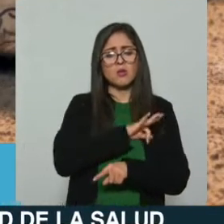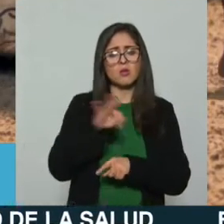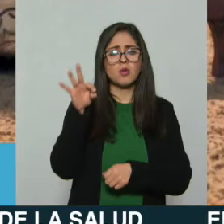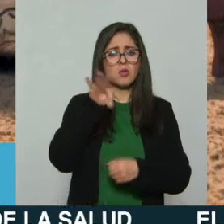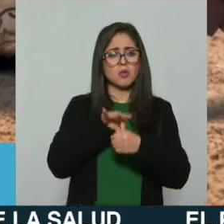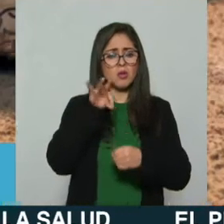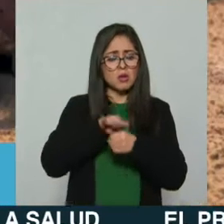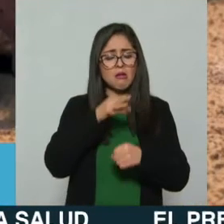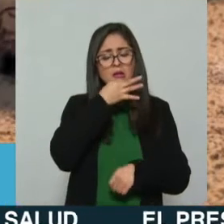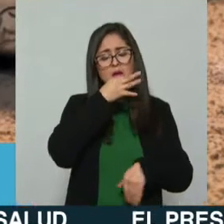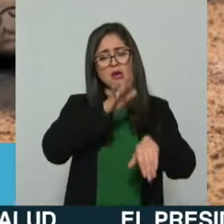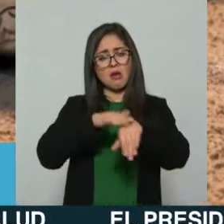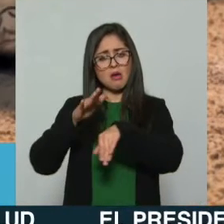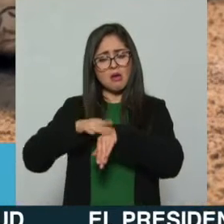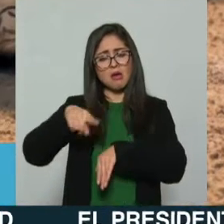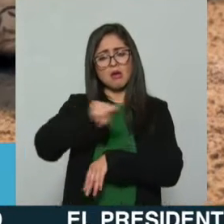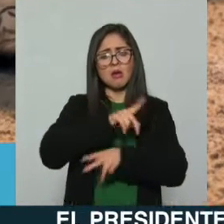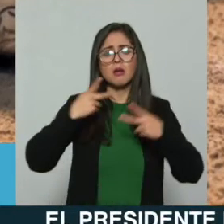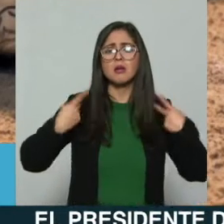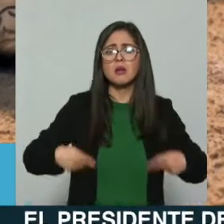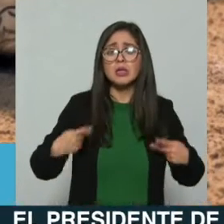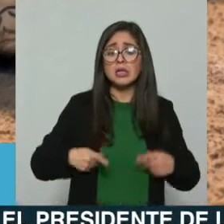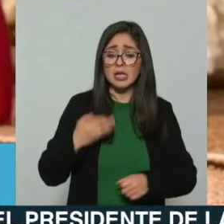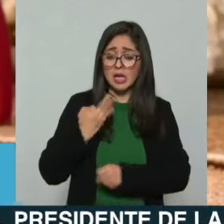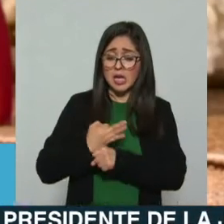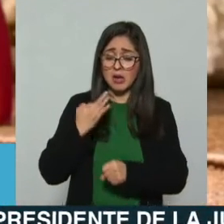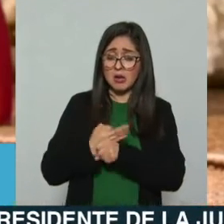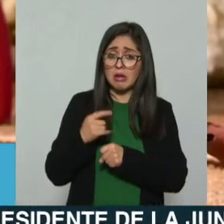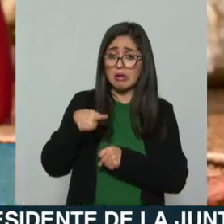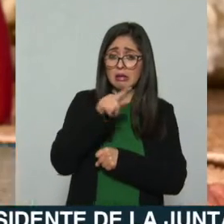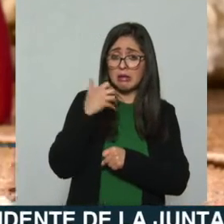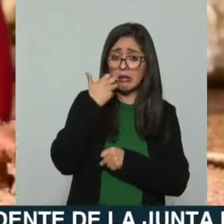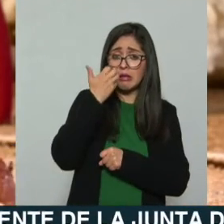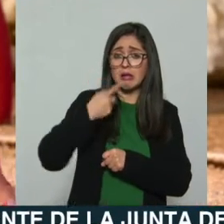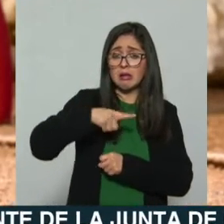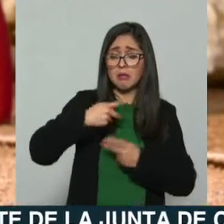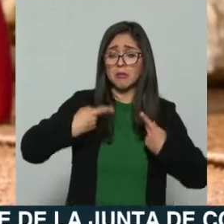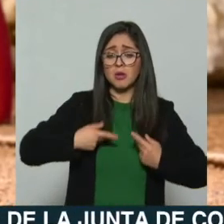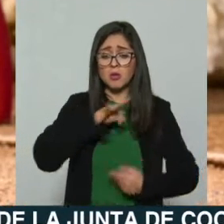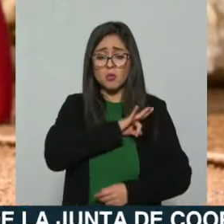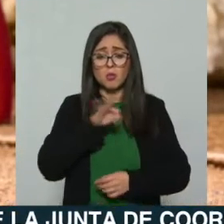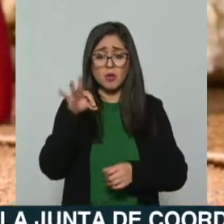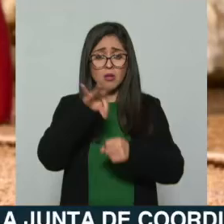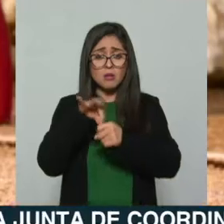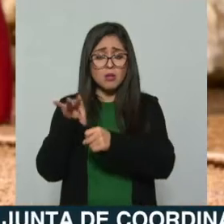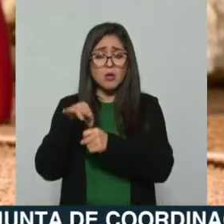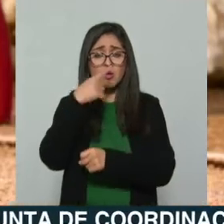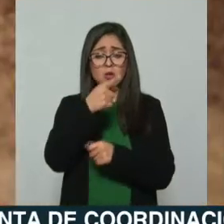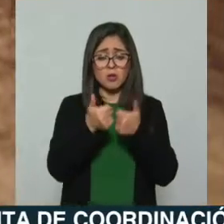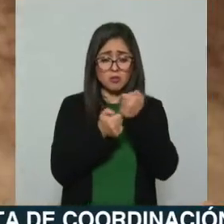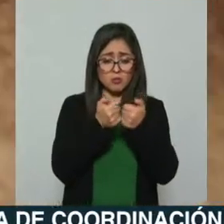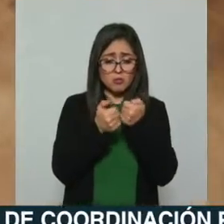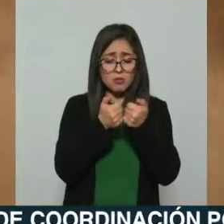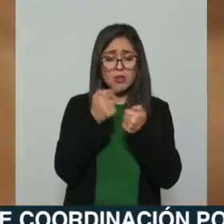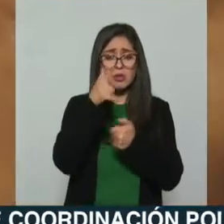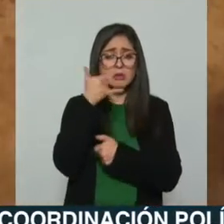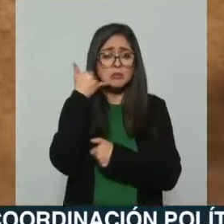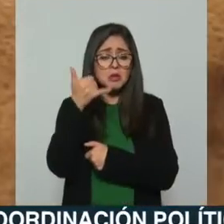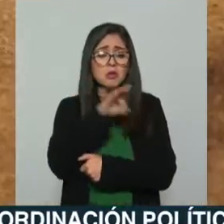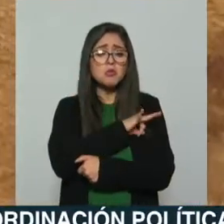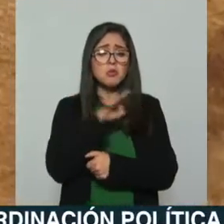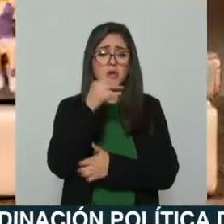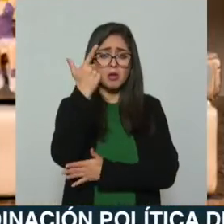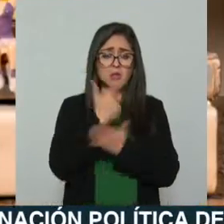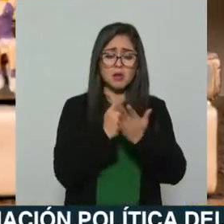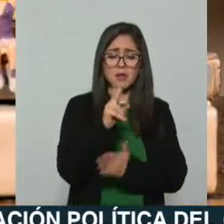importante señalarle al auditorio también, Ale, que desde ahorita ya, si quiere la ciudadanía votar por internet a través de su dispositivo móvil, ya puede hacer el